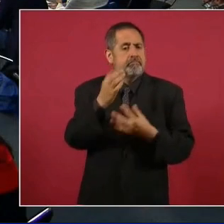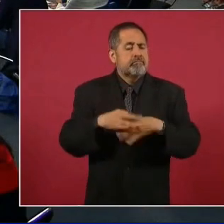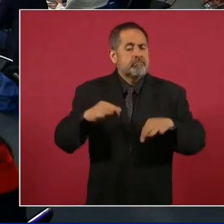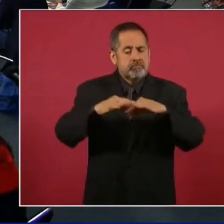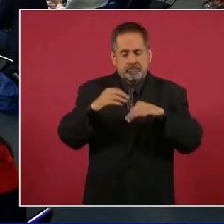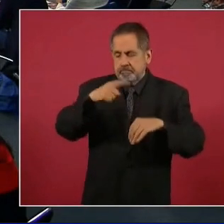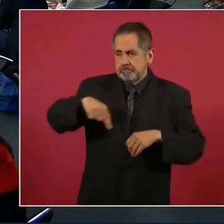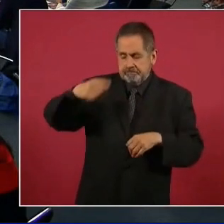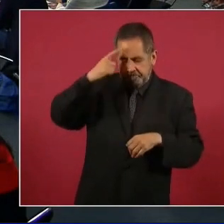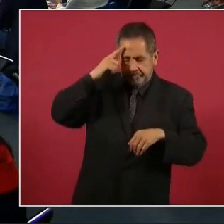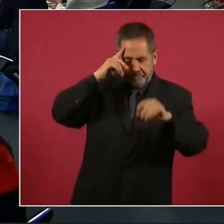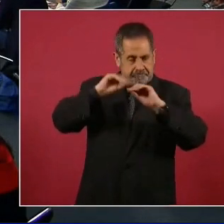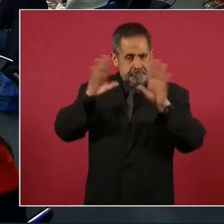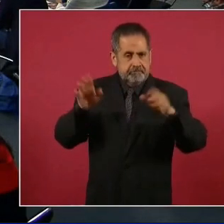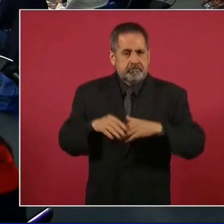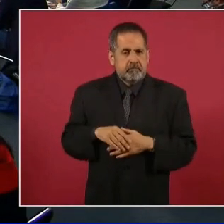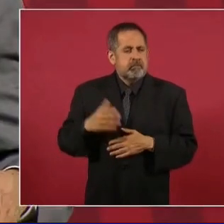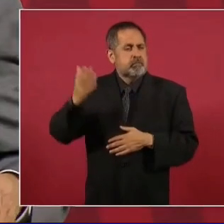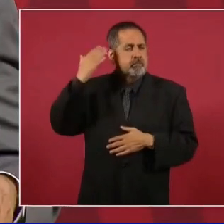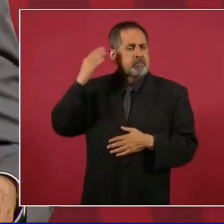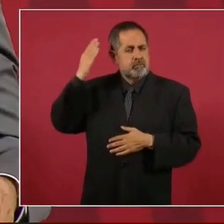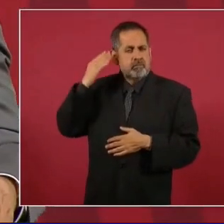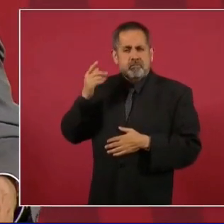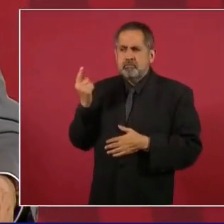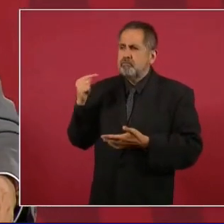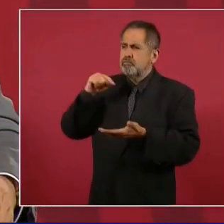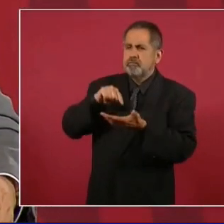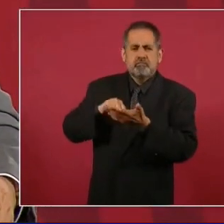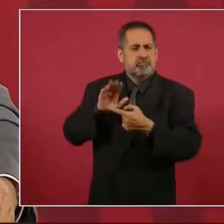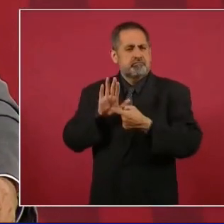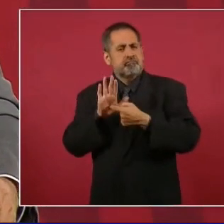tenerlo claro. Una vez di a conocer aquí